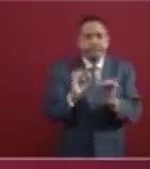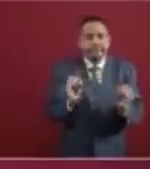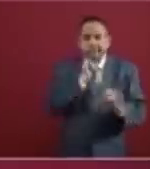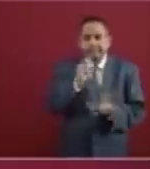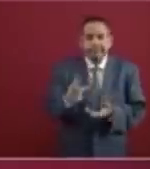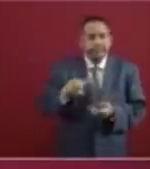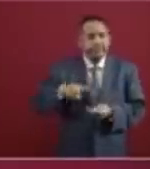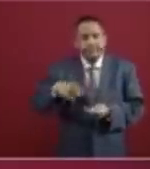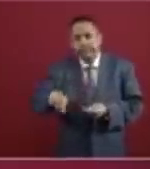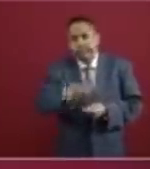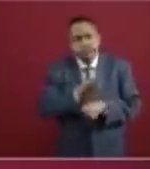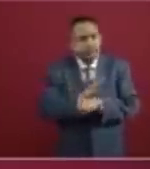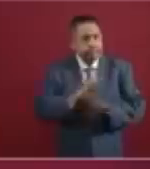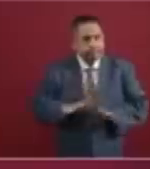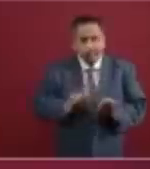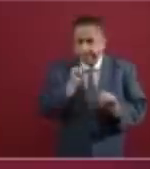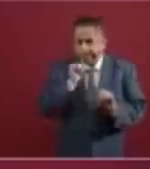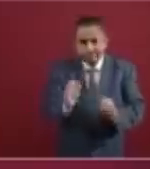beneficiario.